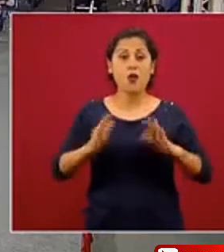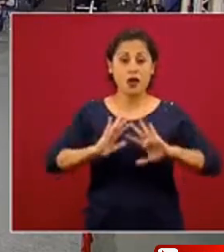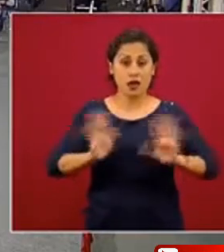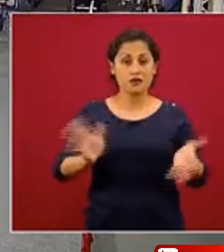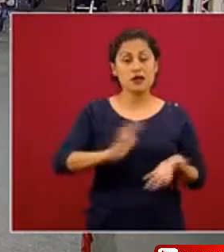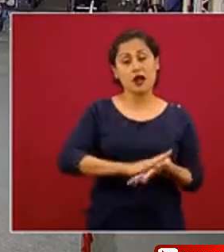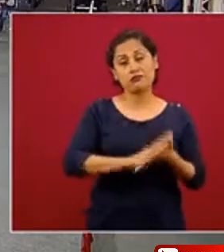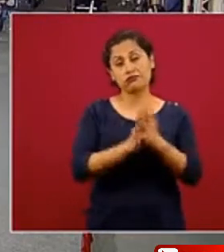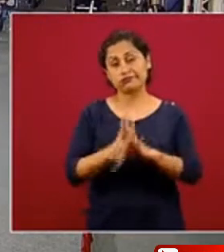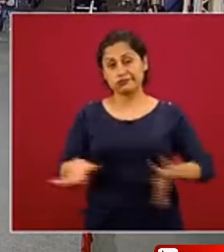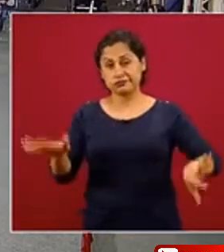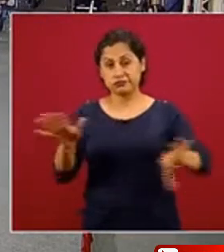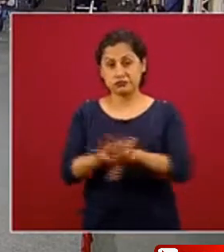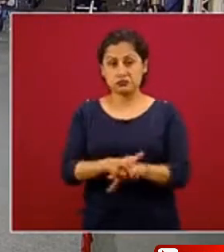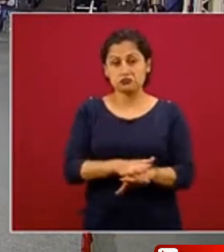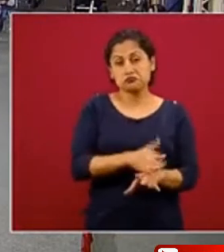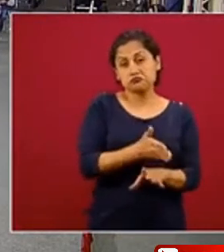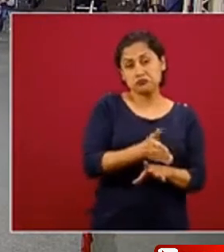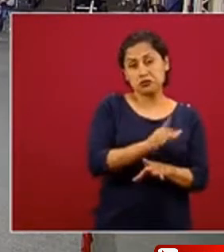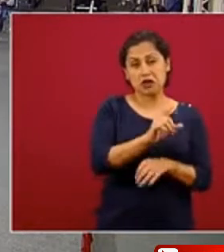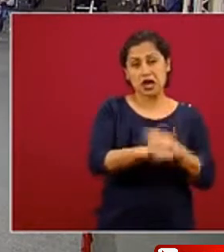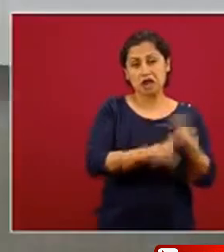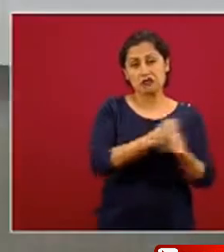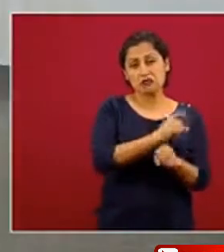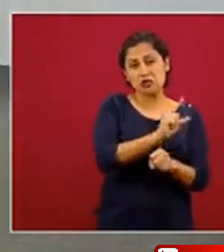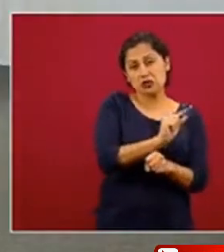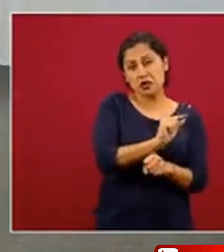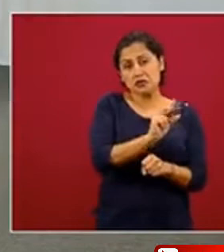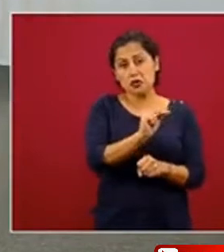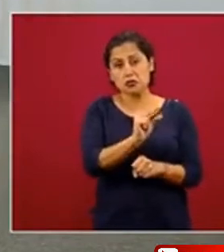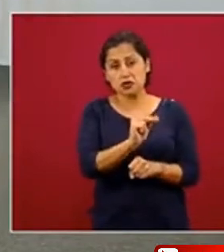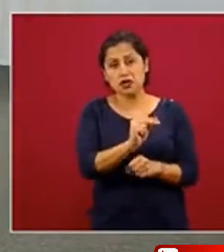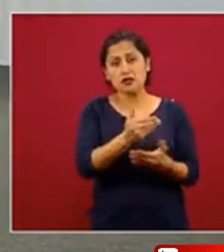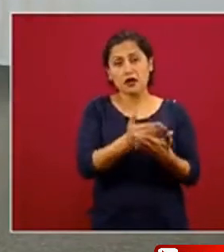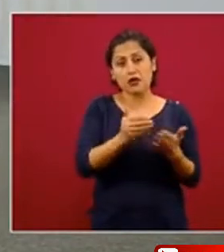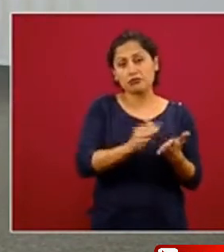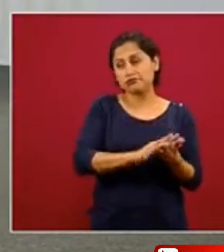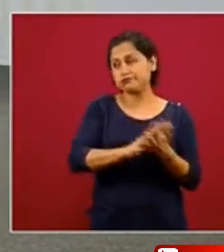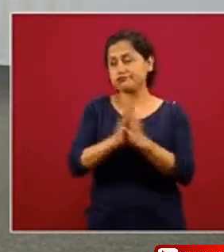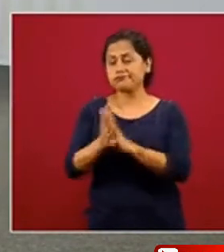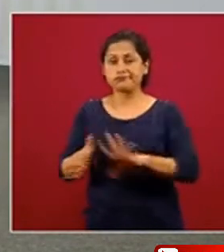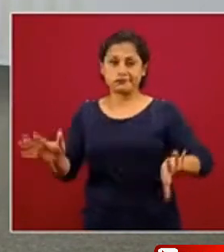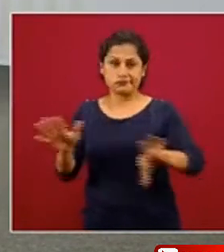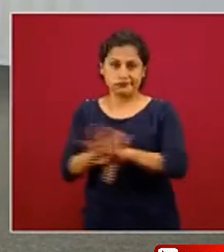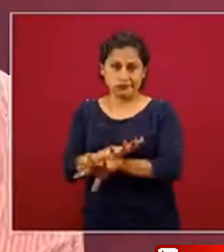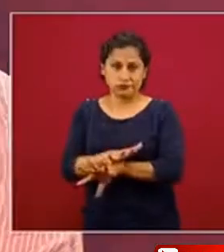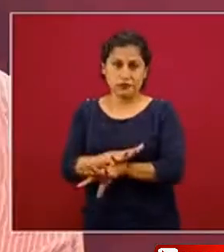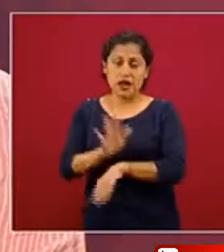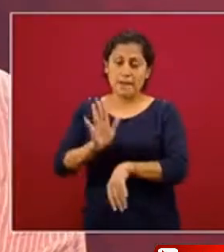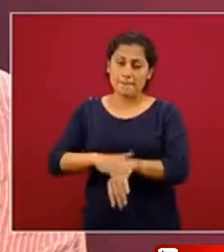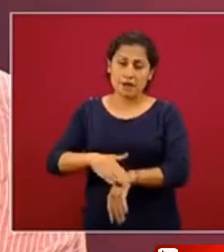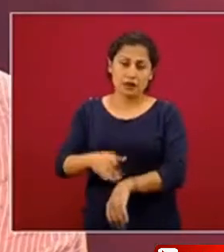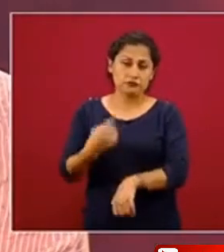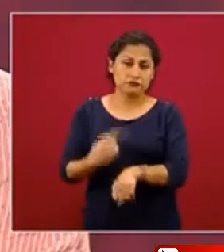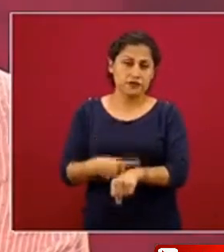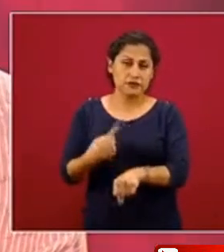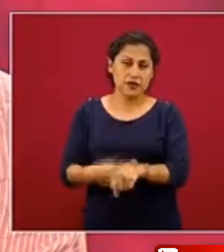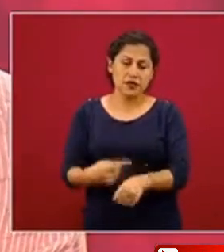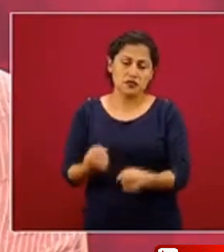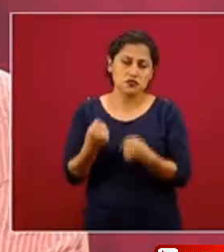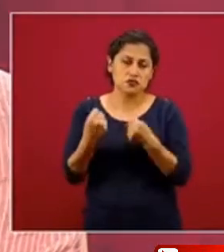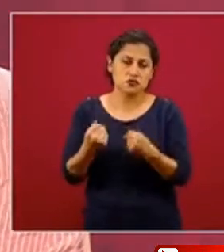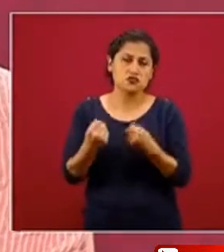cambiando a lo largo de los años 70 tardíos y 80, tenemos un predominio de las enfermedades crónicas.